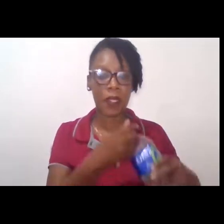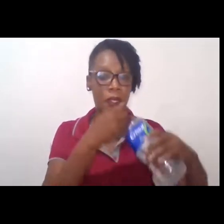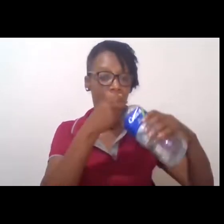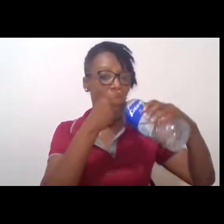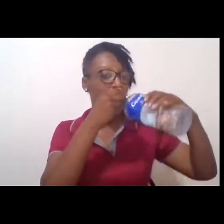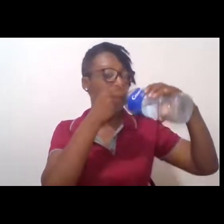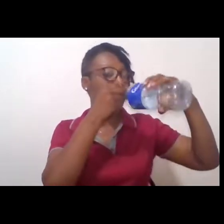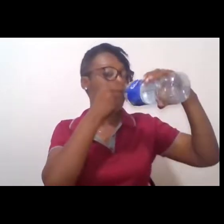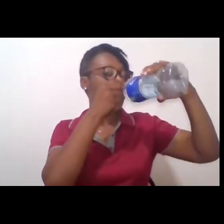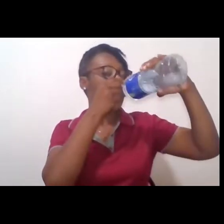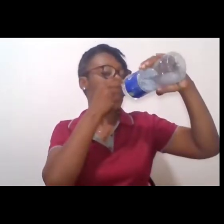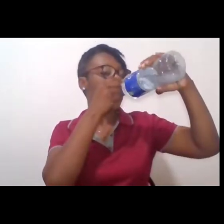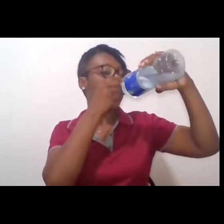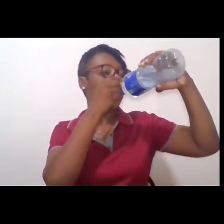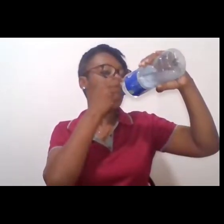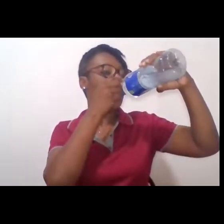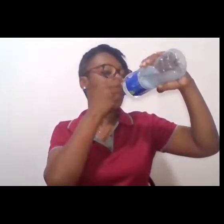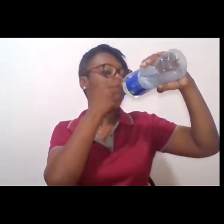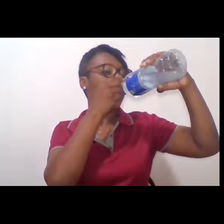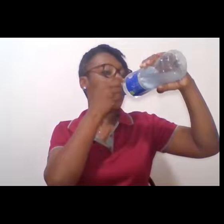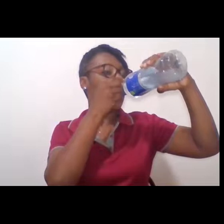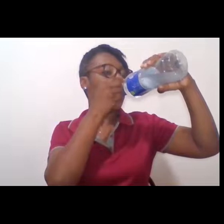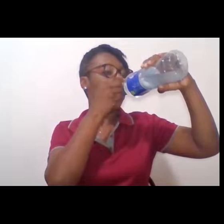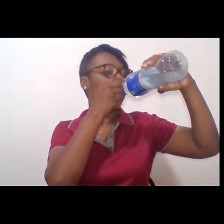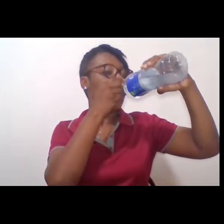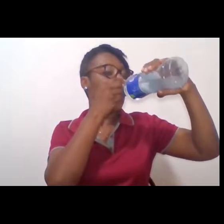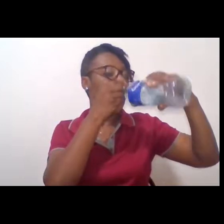Claro que sí. Tenemos preguntas, claro.